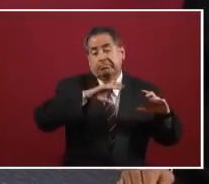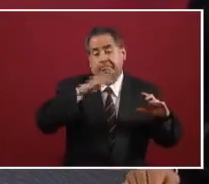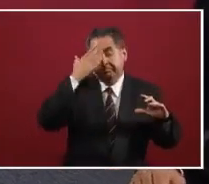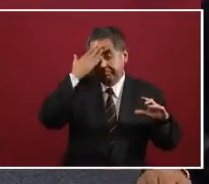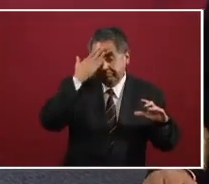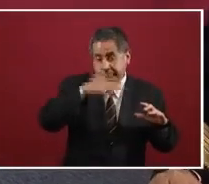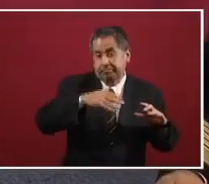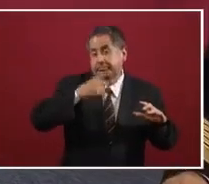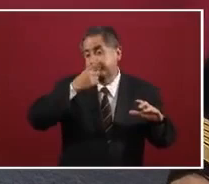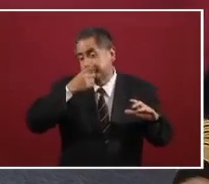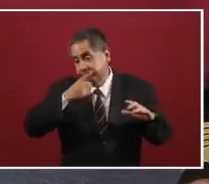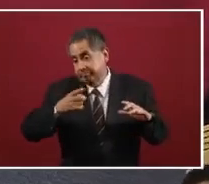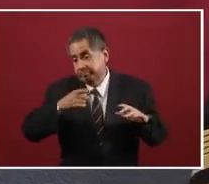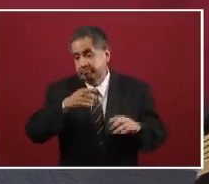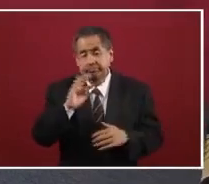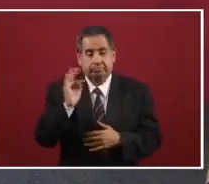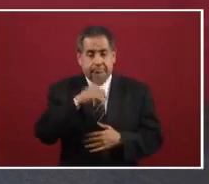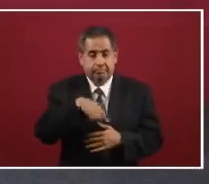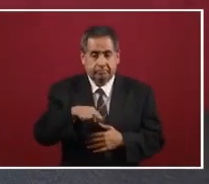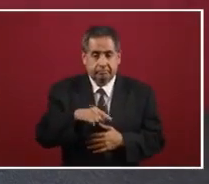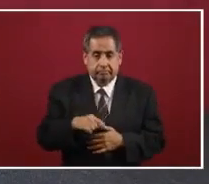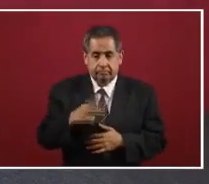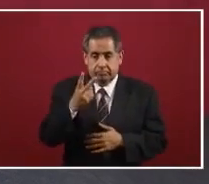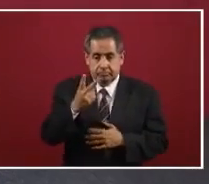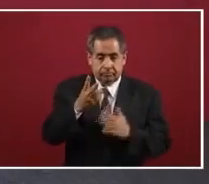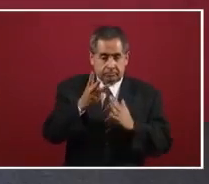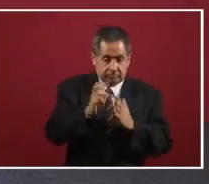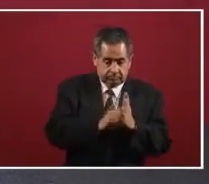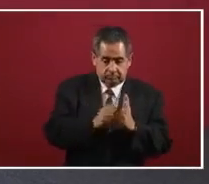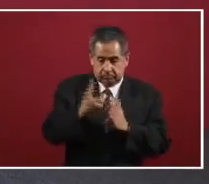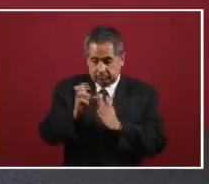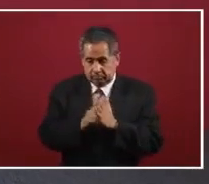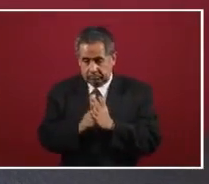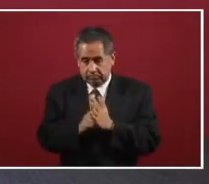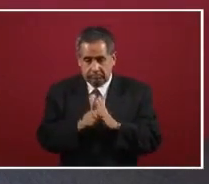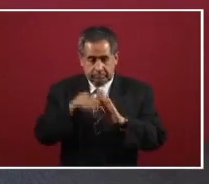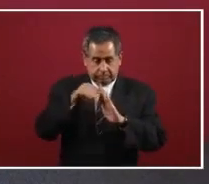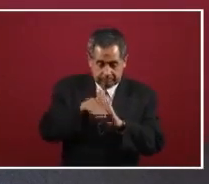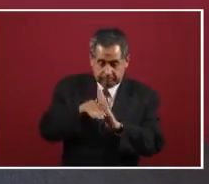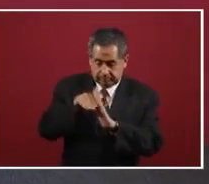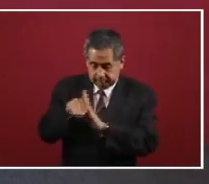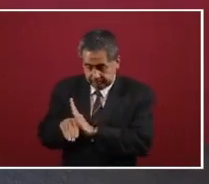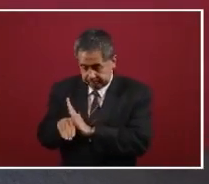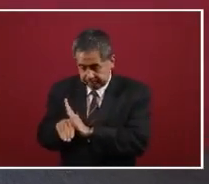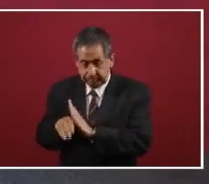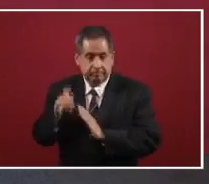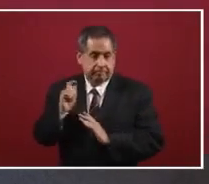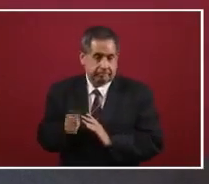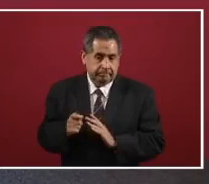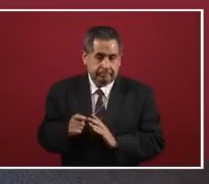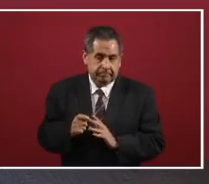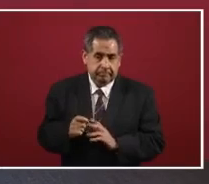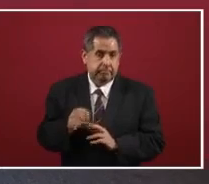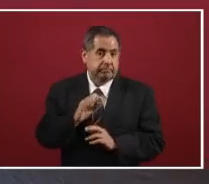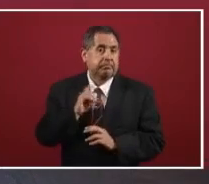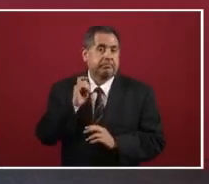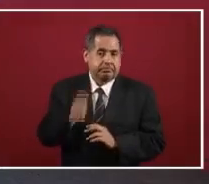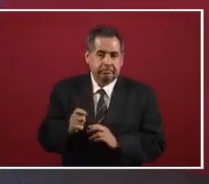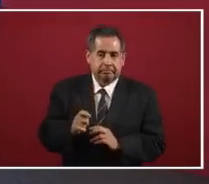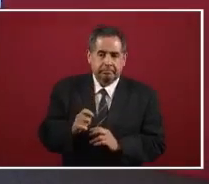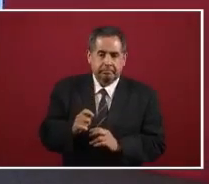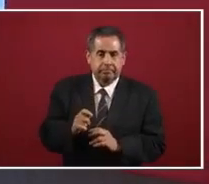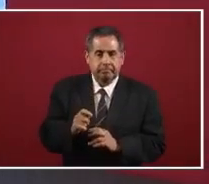sostienen que si hay dos trimestres consecutivos a la baja, ya se puede hablar